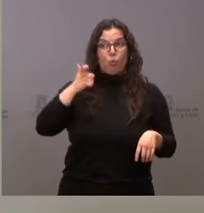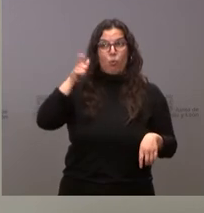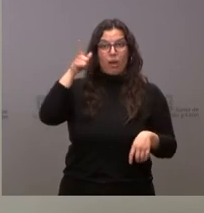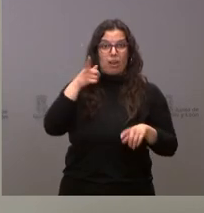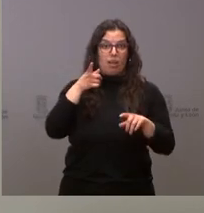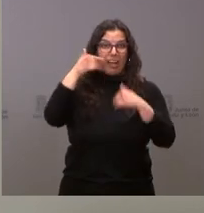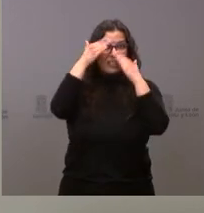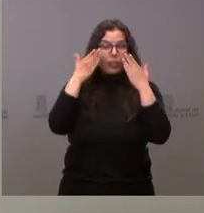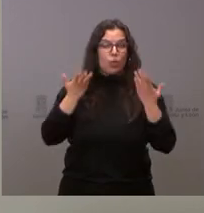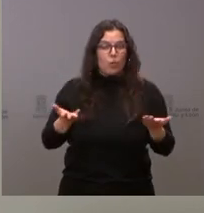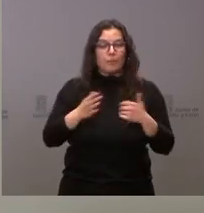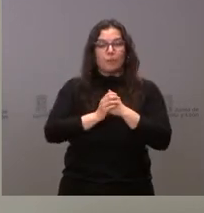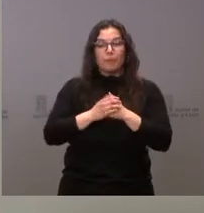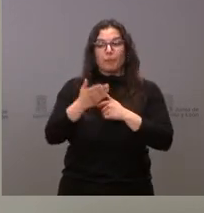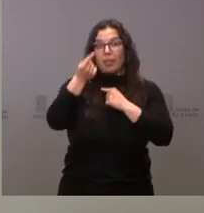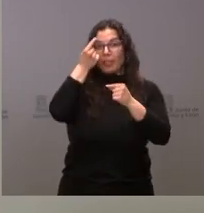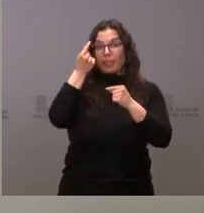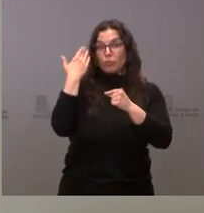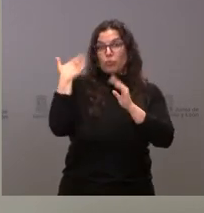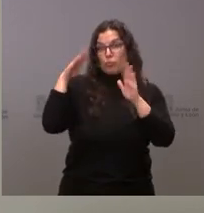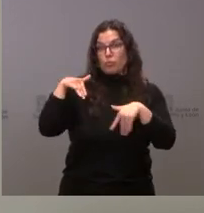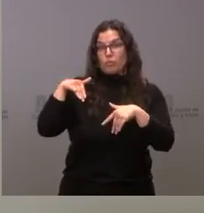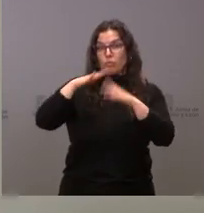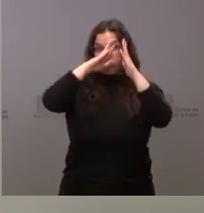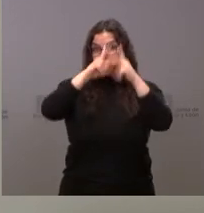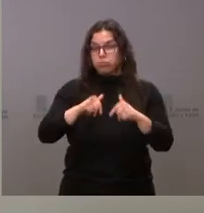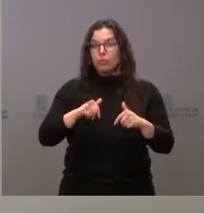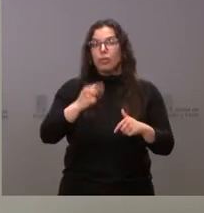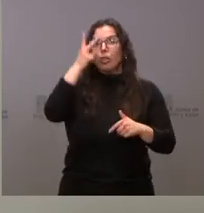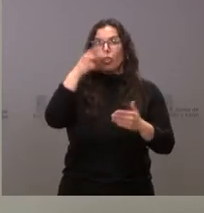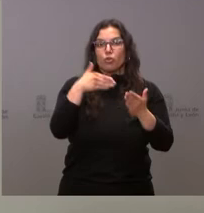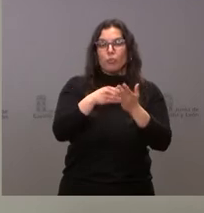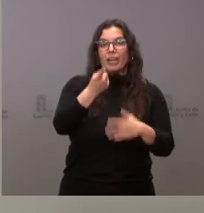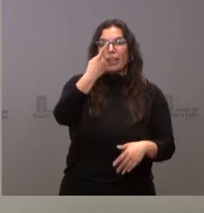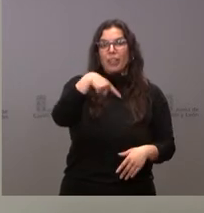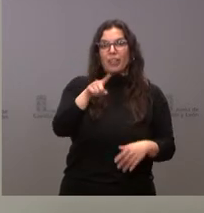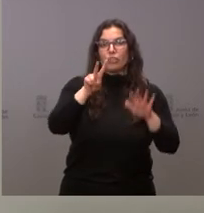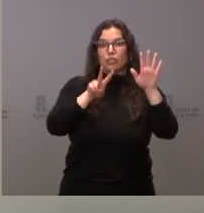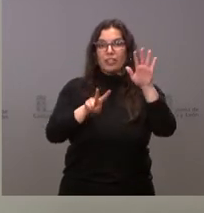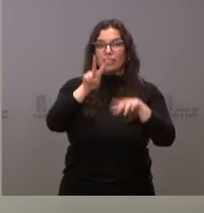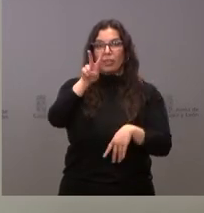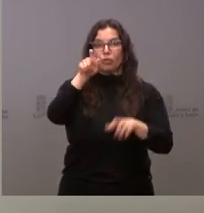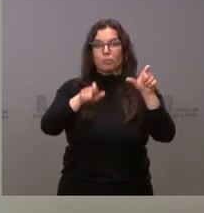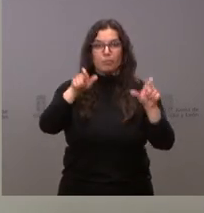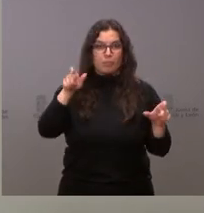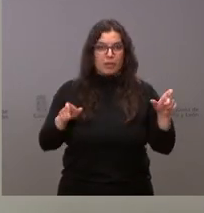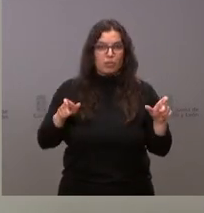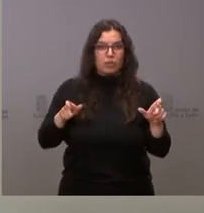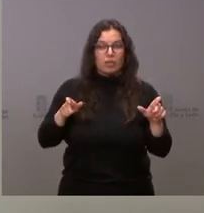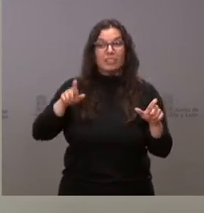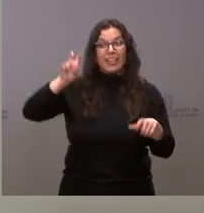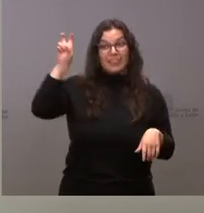atendidas el último dato disponible ya son dos mil 172 las personas que